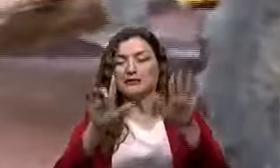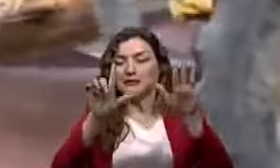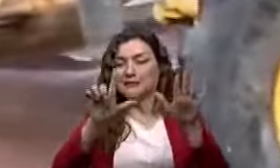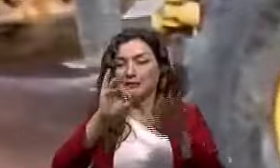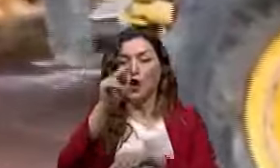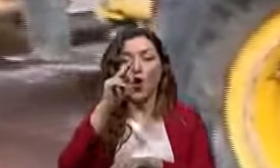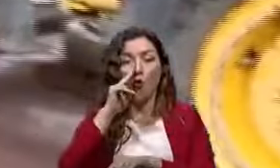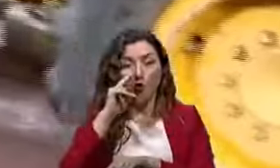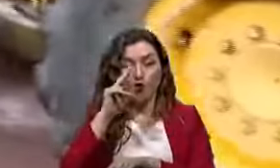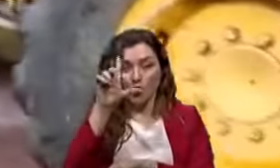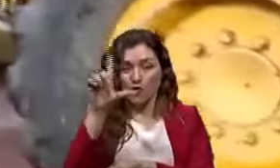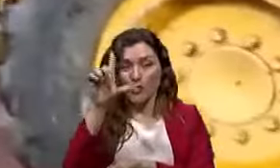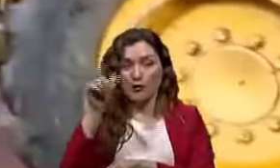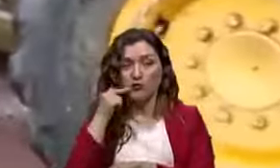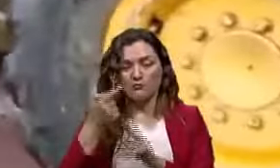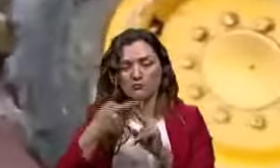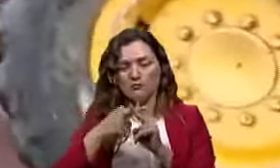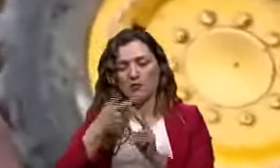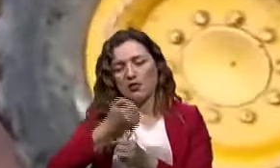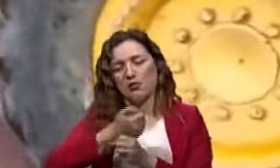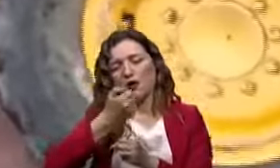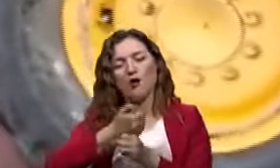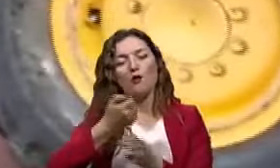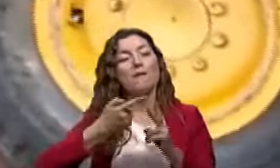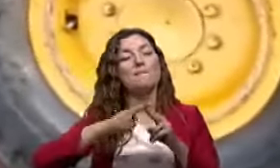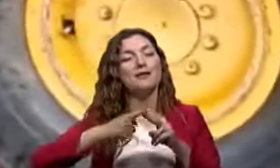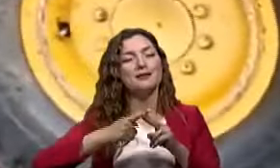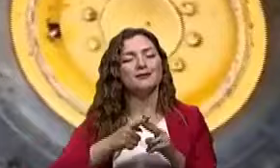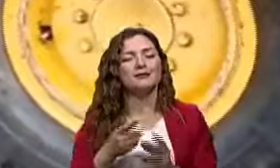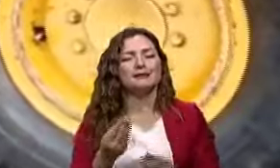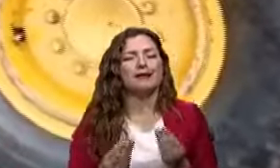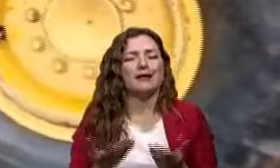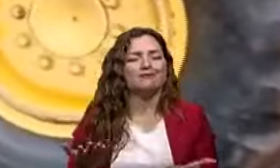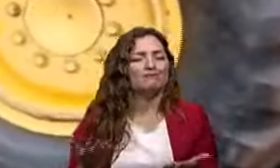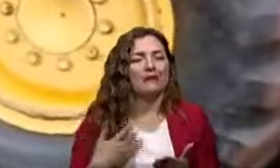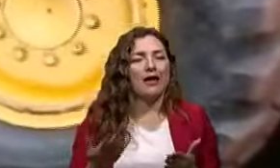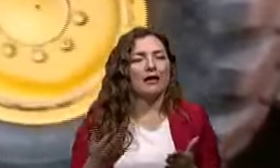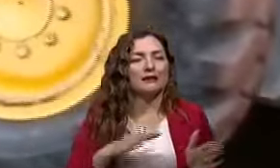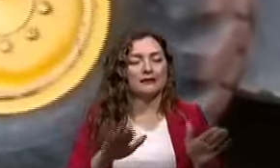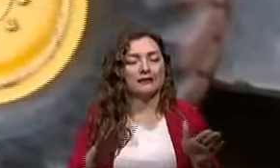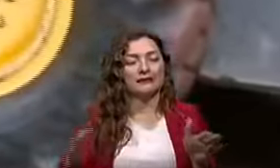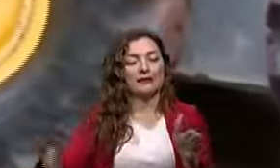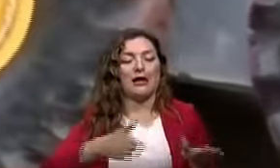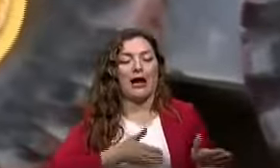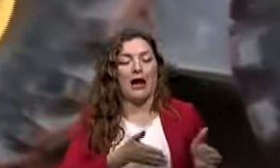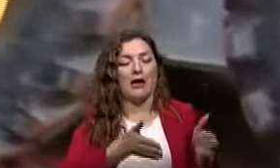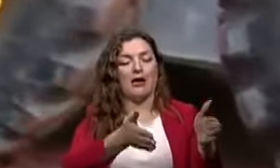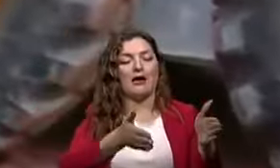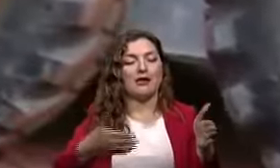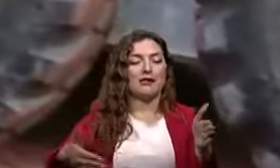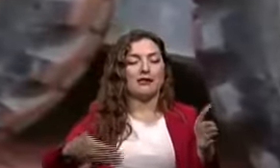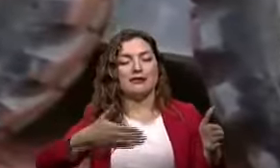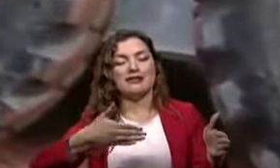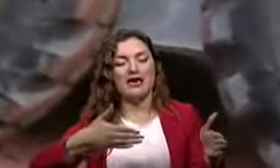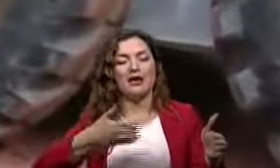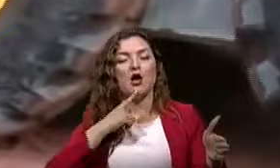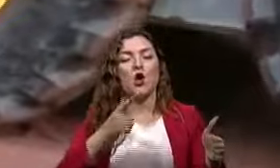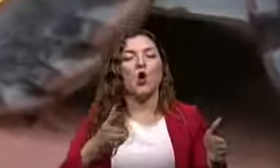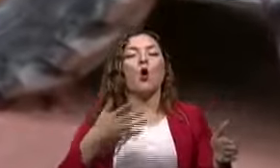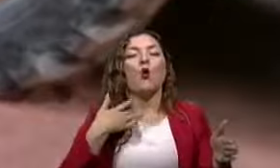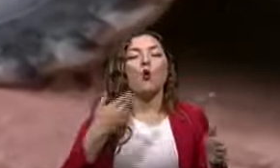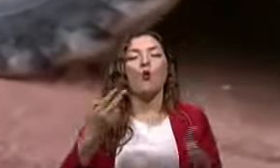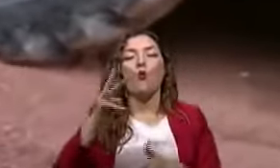junio, se comenzaron estos trabajos para realizar precisamente el cierre de la calle entre la Wimper y la avenida